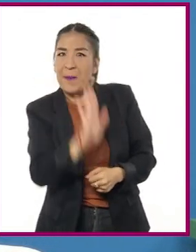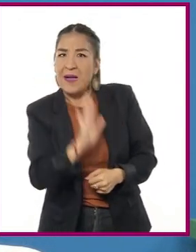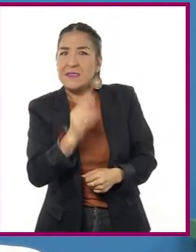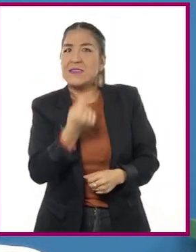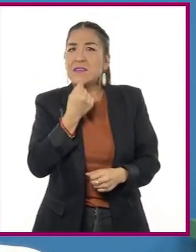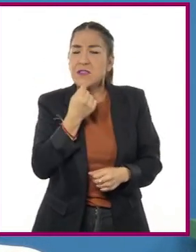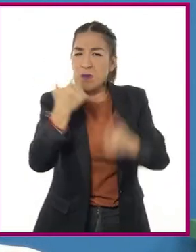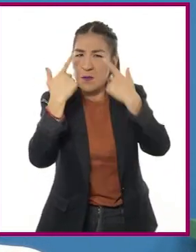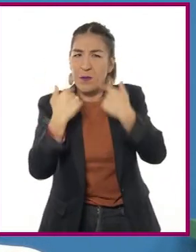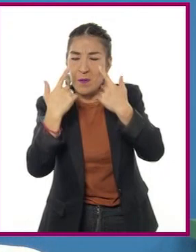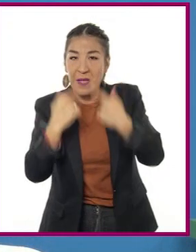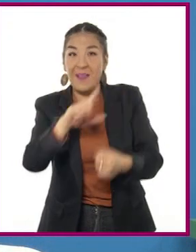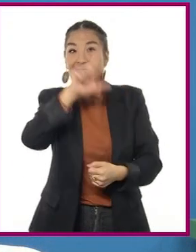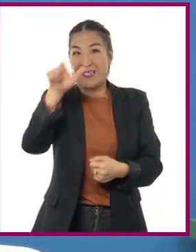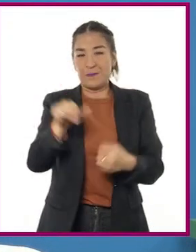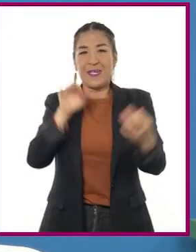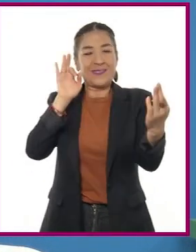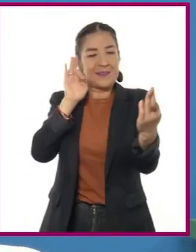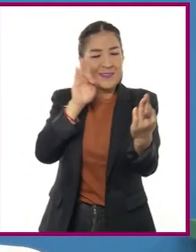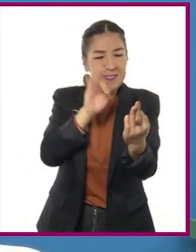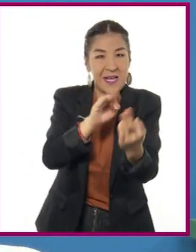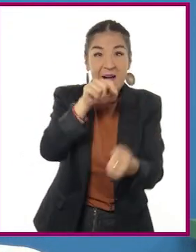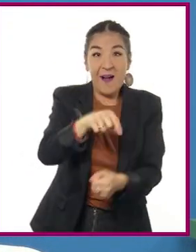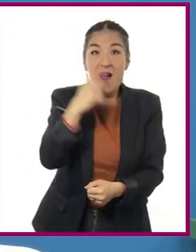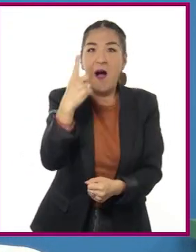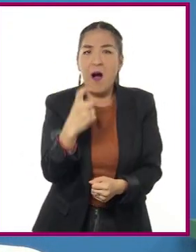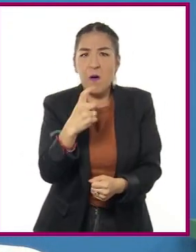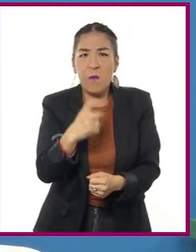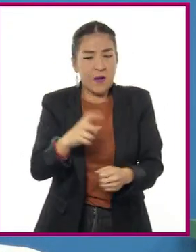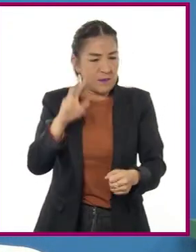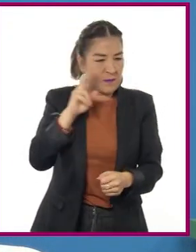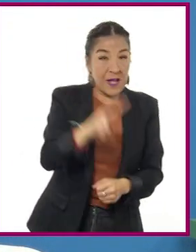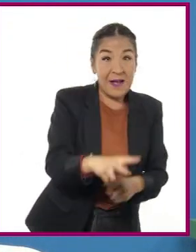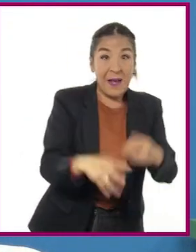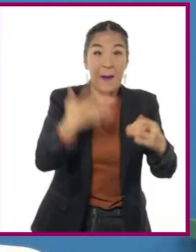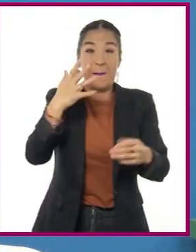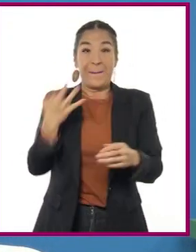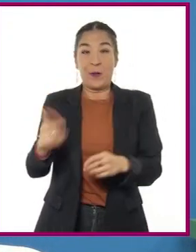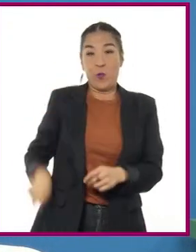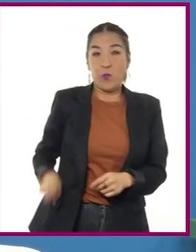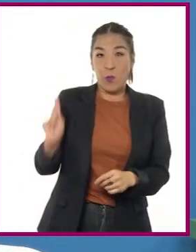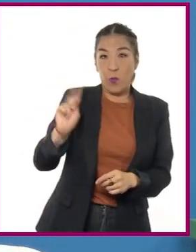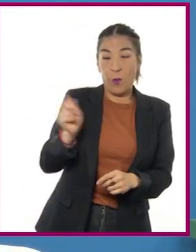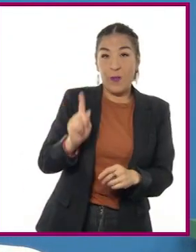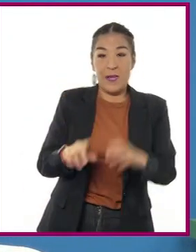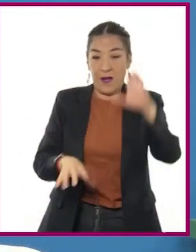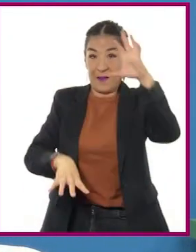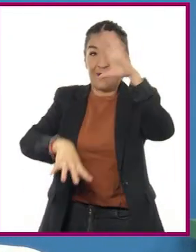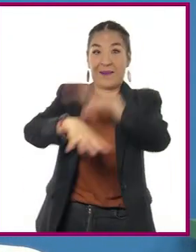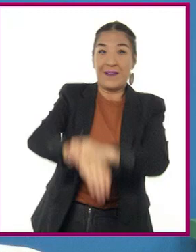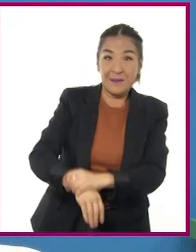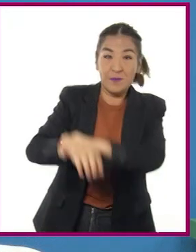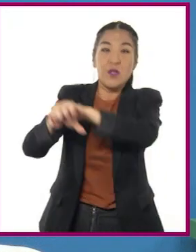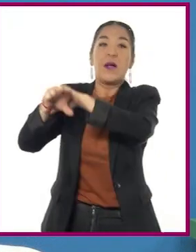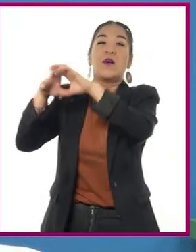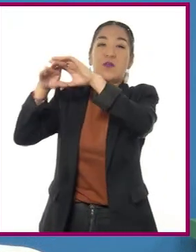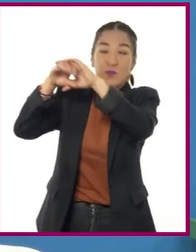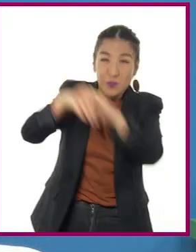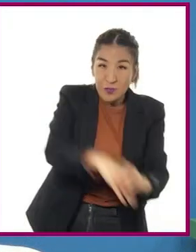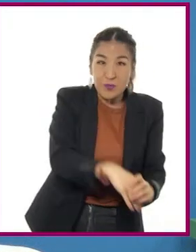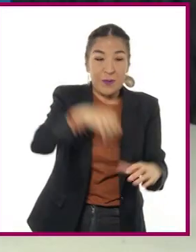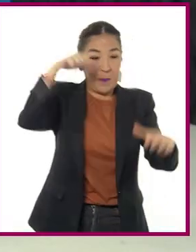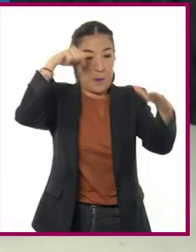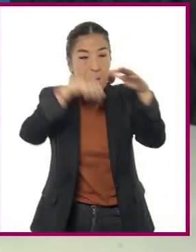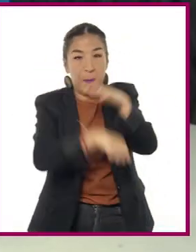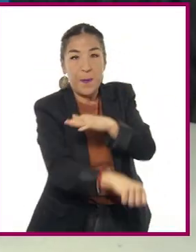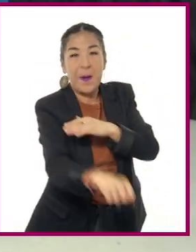niño. Al acercarse al agua, los sujetaba con la mano de la cola y los llevaba debajo y los mataba en